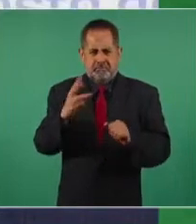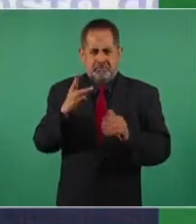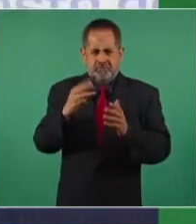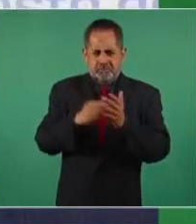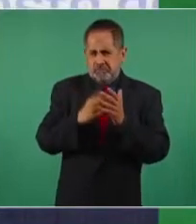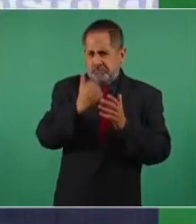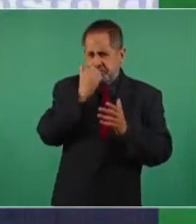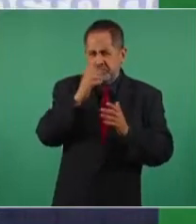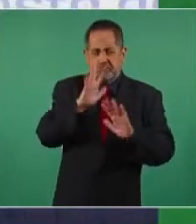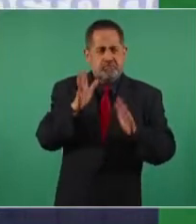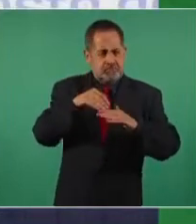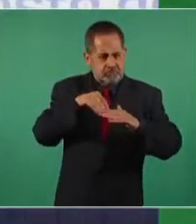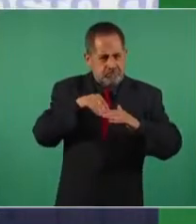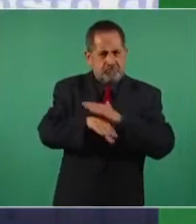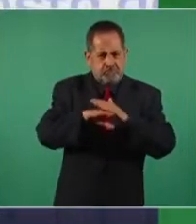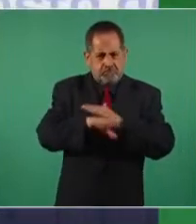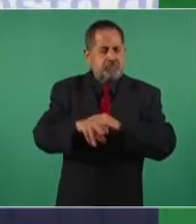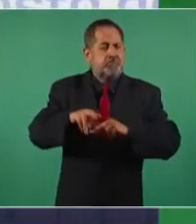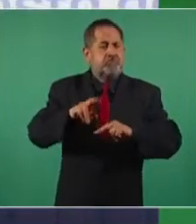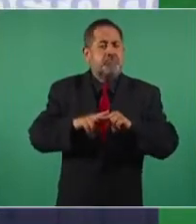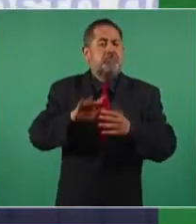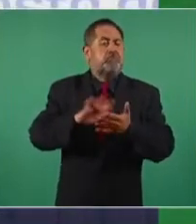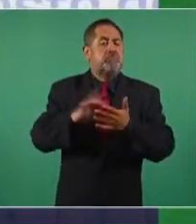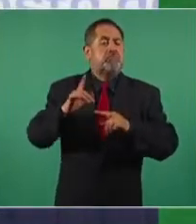gracias a unos